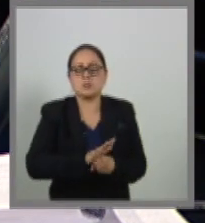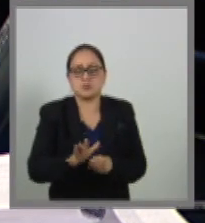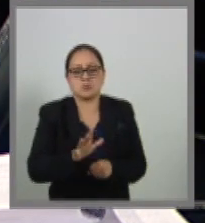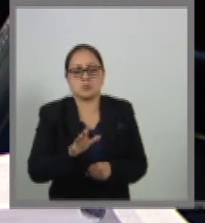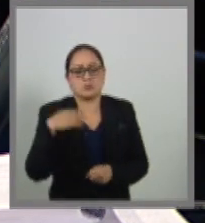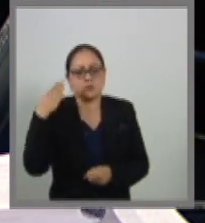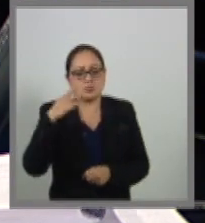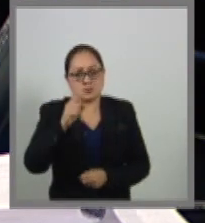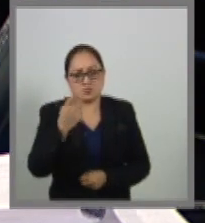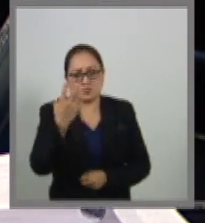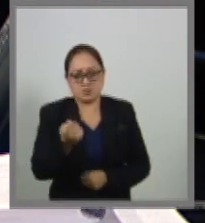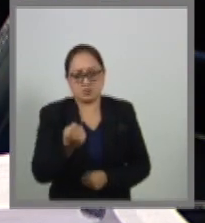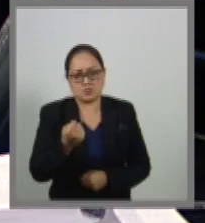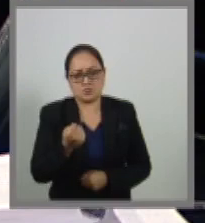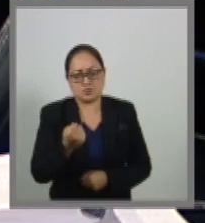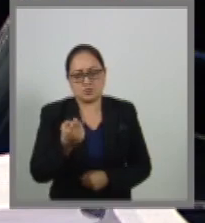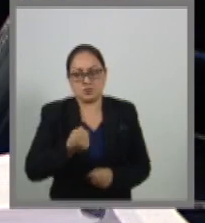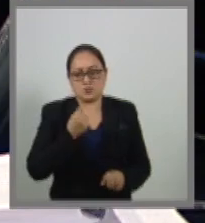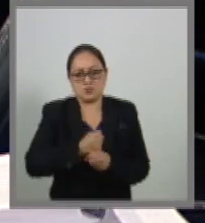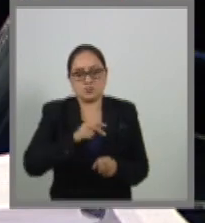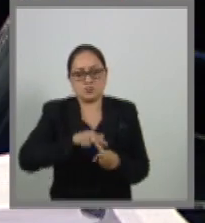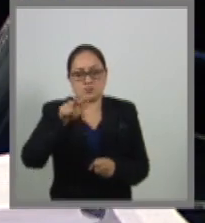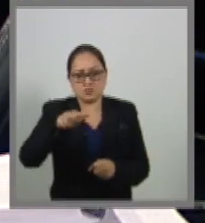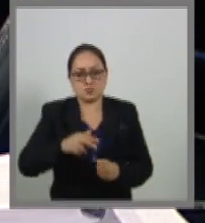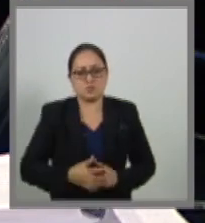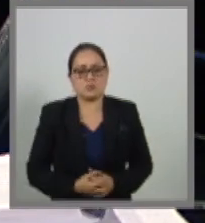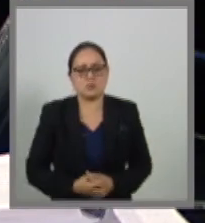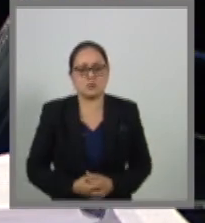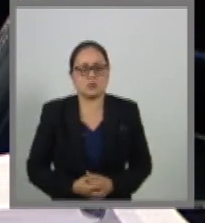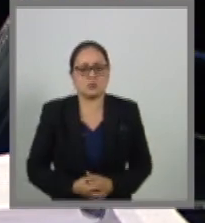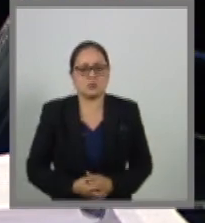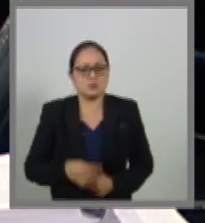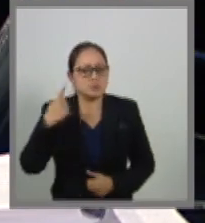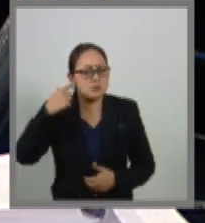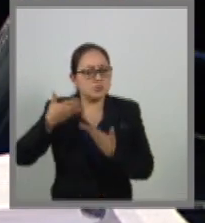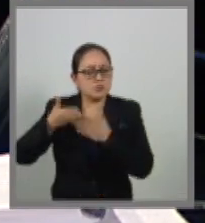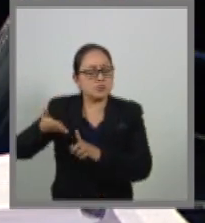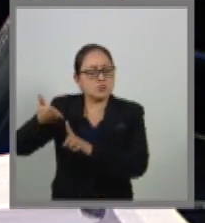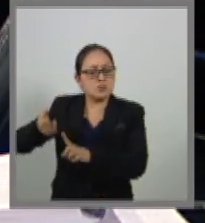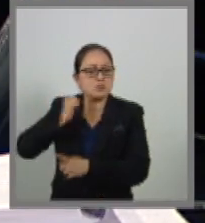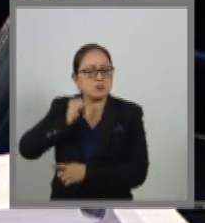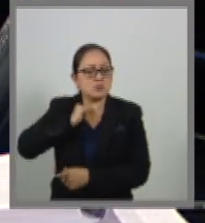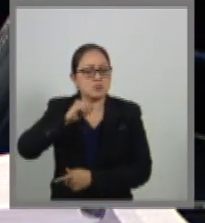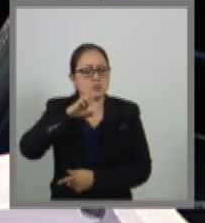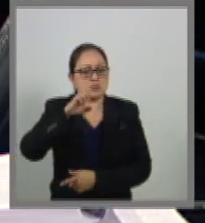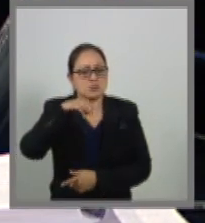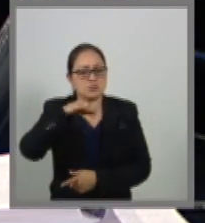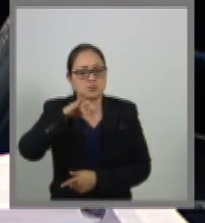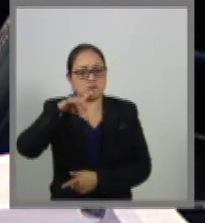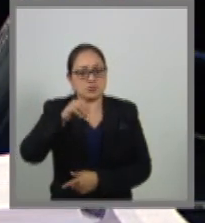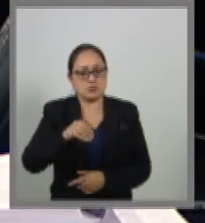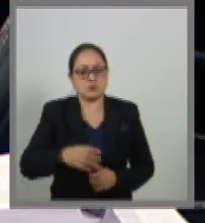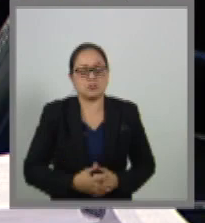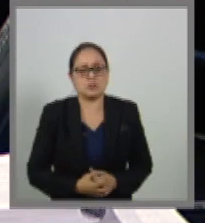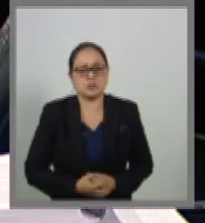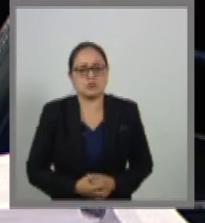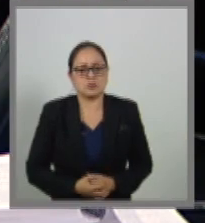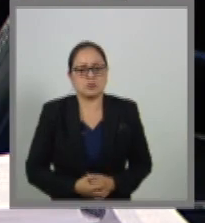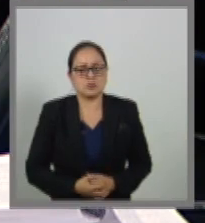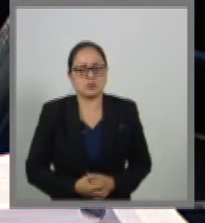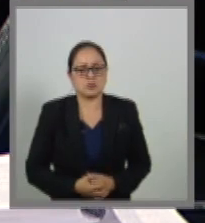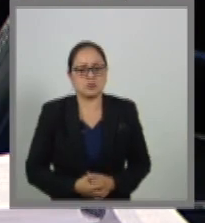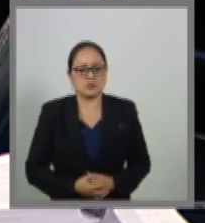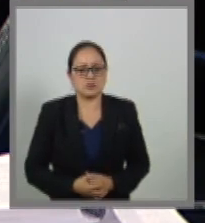29 de marzo del 2018. Sonido en el escaño del senador Emilio Gamboa.